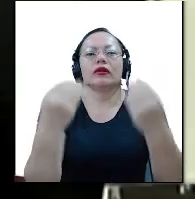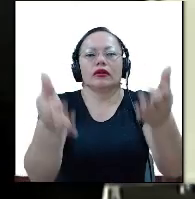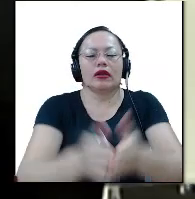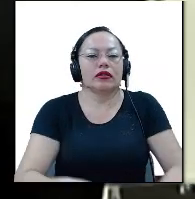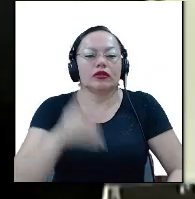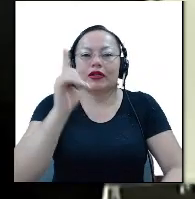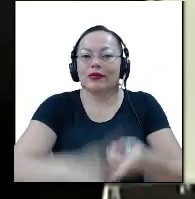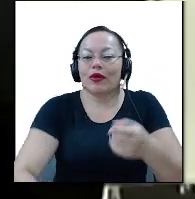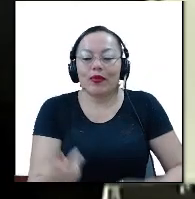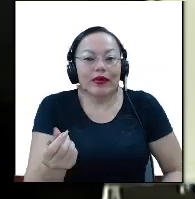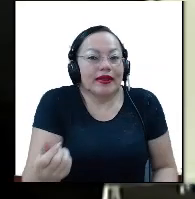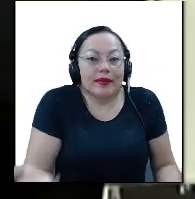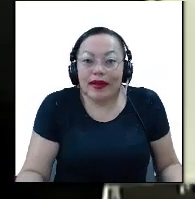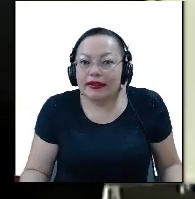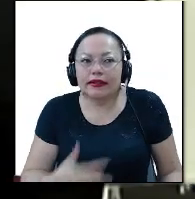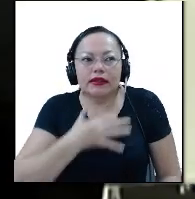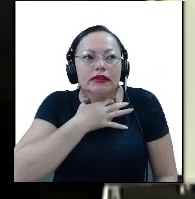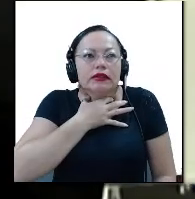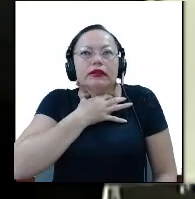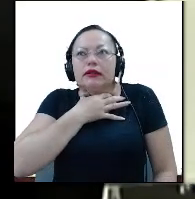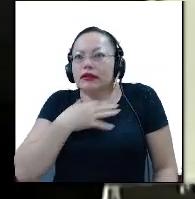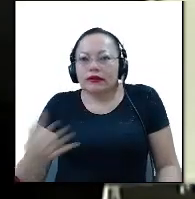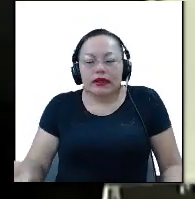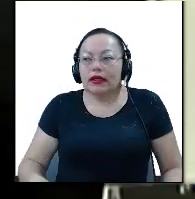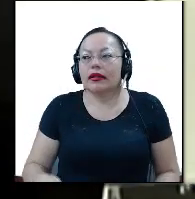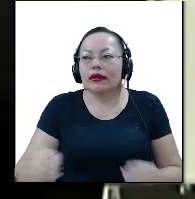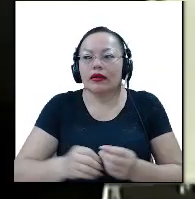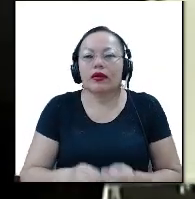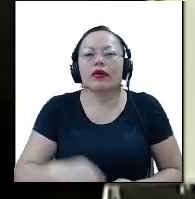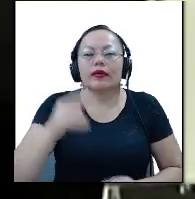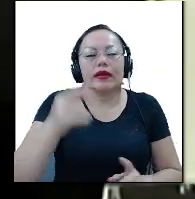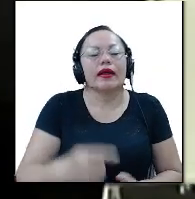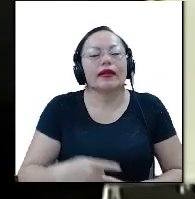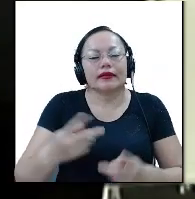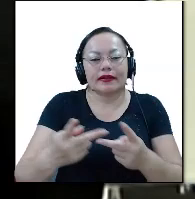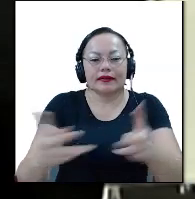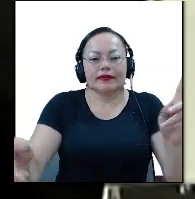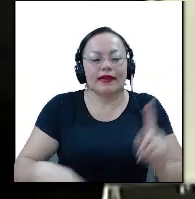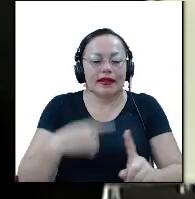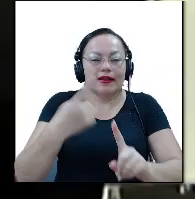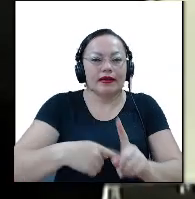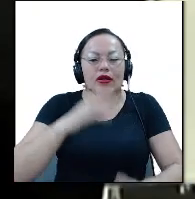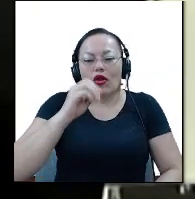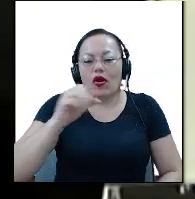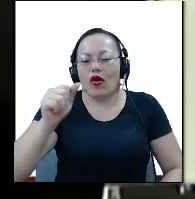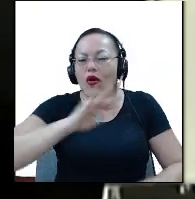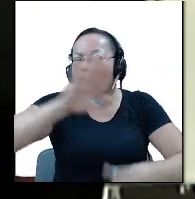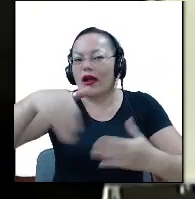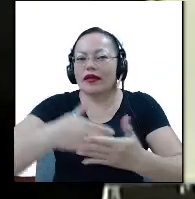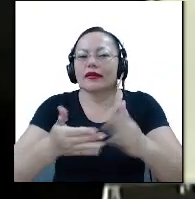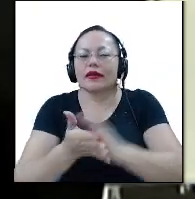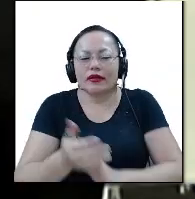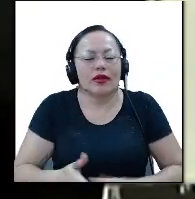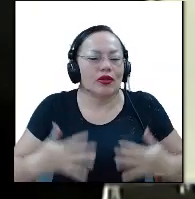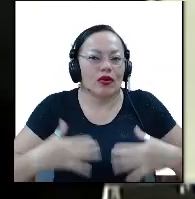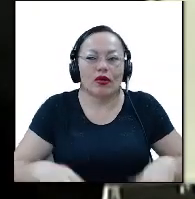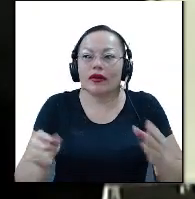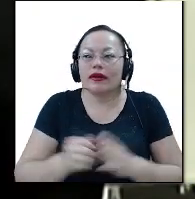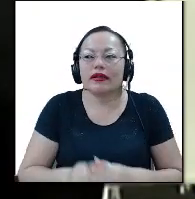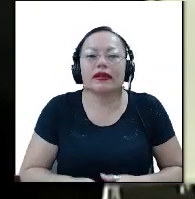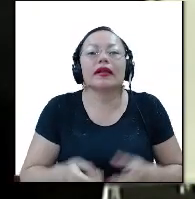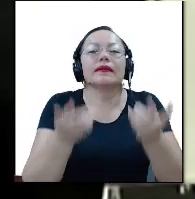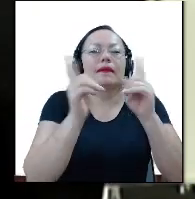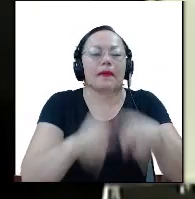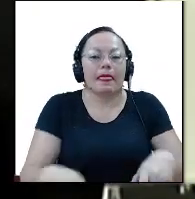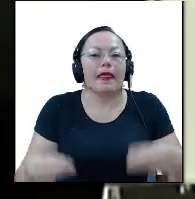poder solventar, que no va a poder sostenerse, porque el dueño de ese local, dueño o dueña o inmobiliaria, vuelvo y le repito, viven